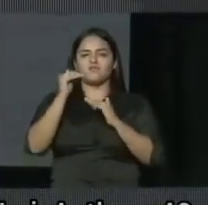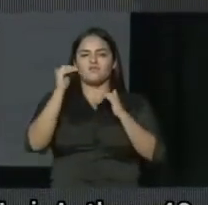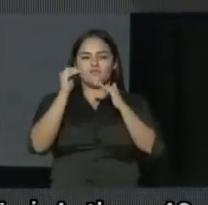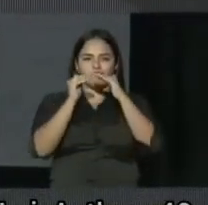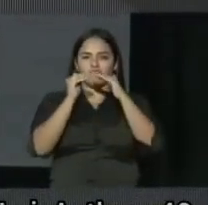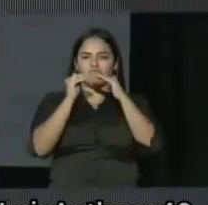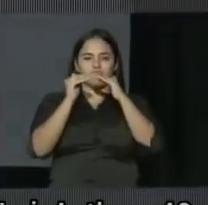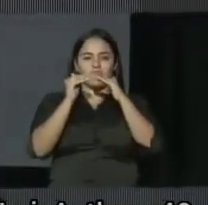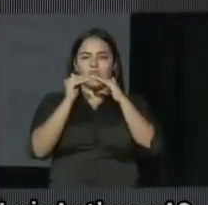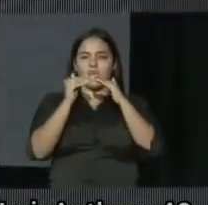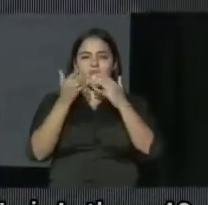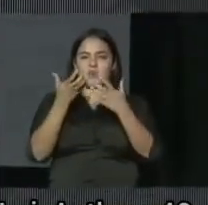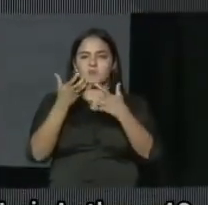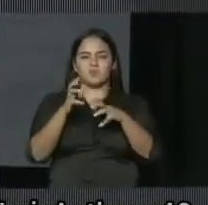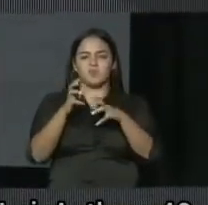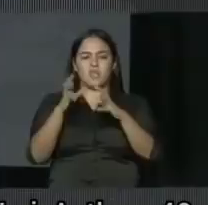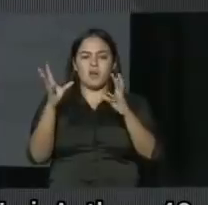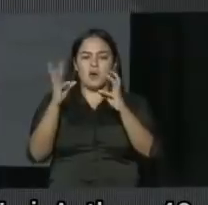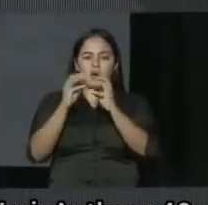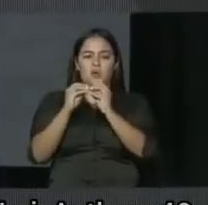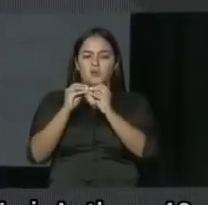de supervisión fiscal.